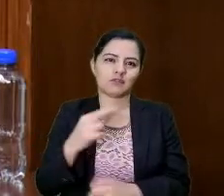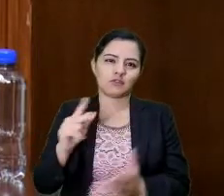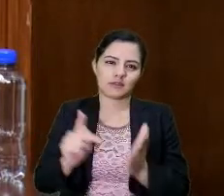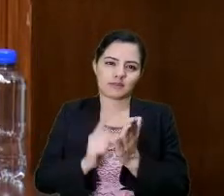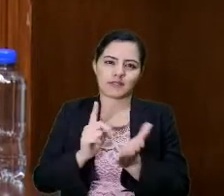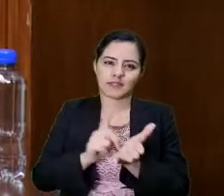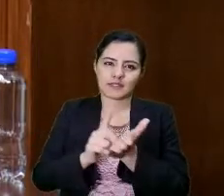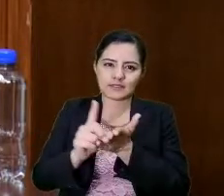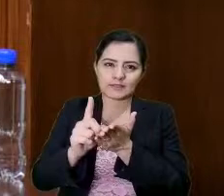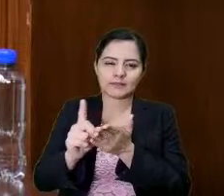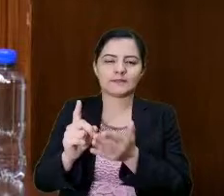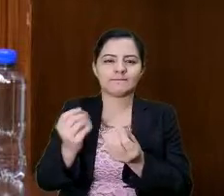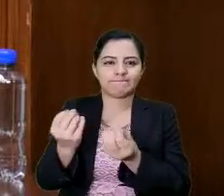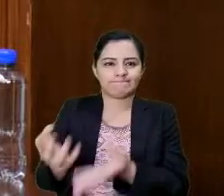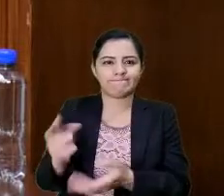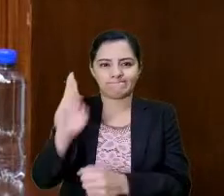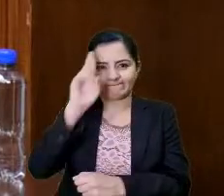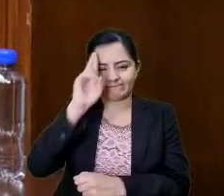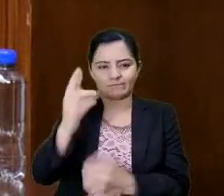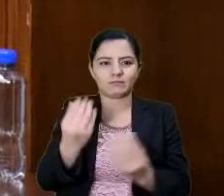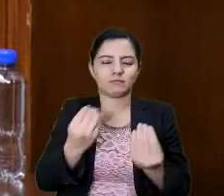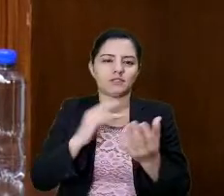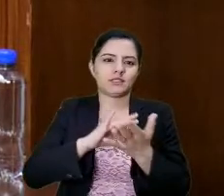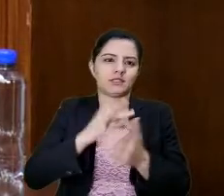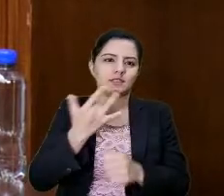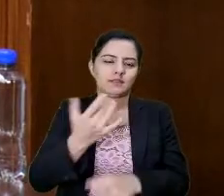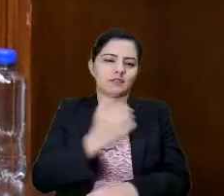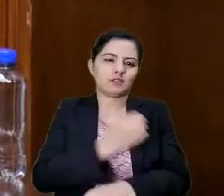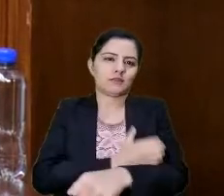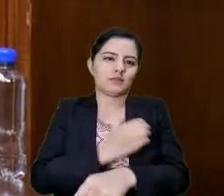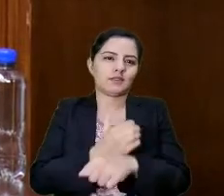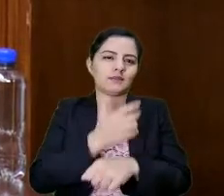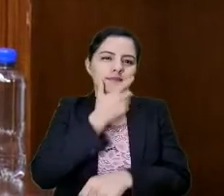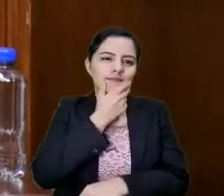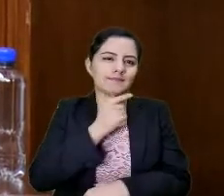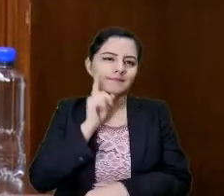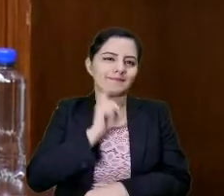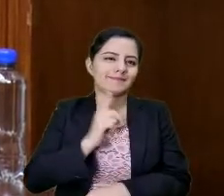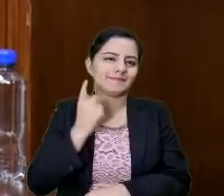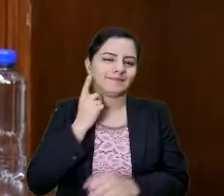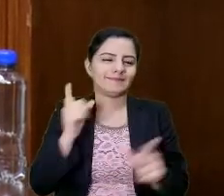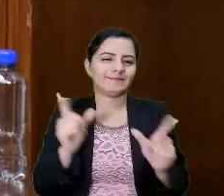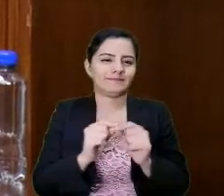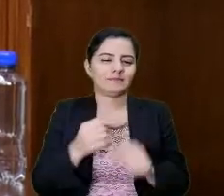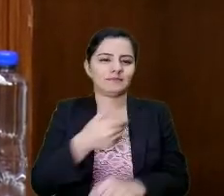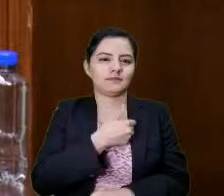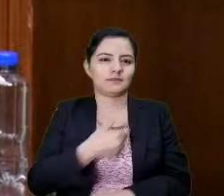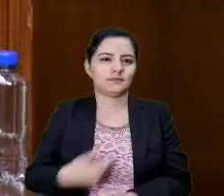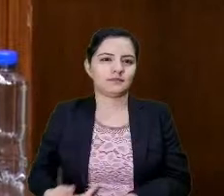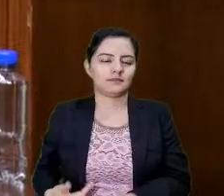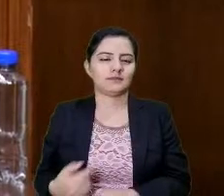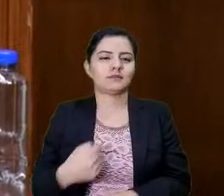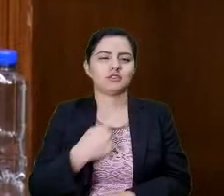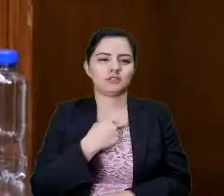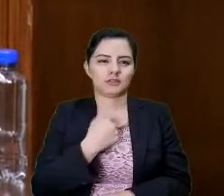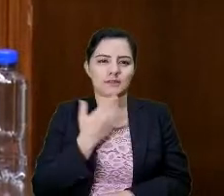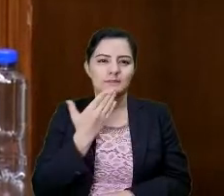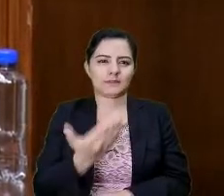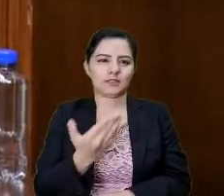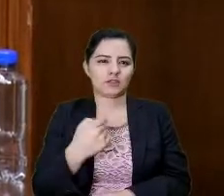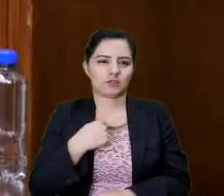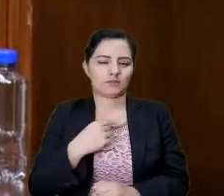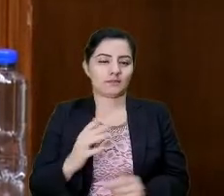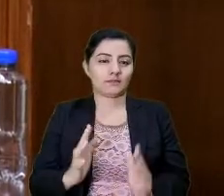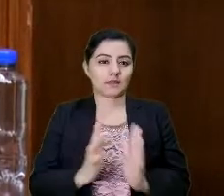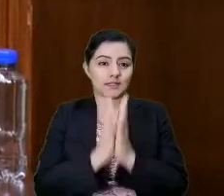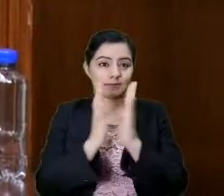tanto hace falta. Muchísimas gracias, compañeros y compañeras. Es cuanto, presidente. Le solicito que mi intervención